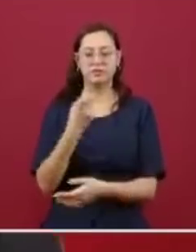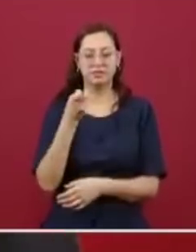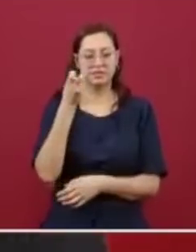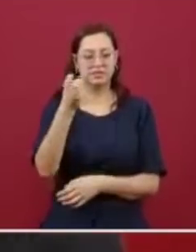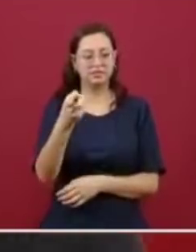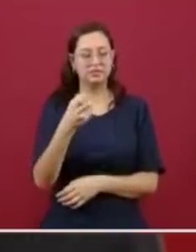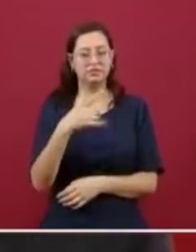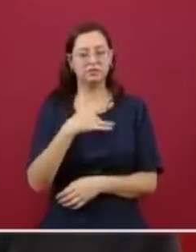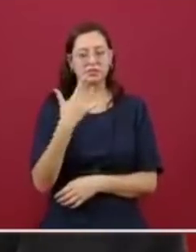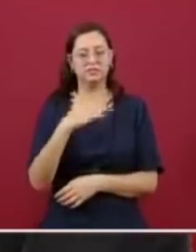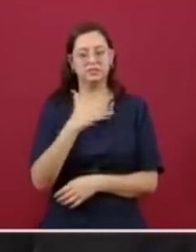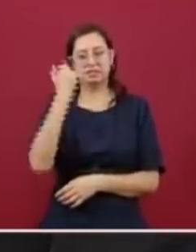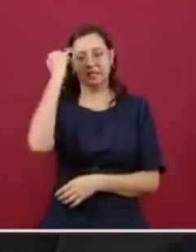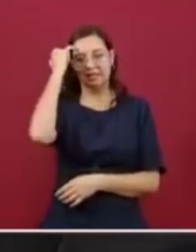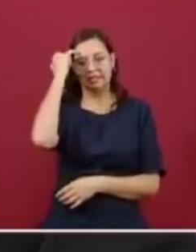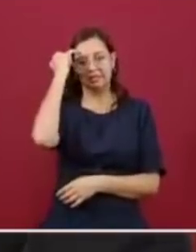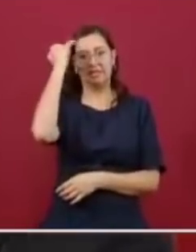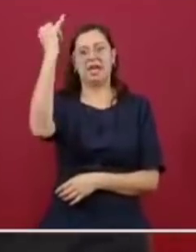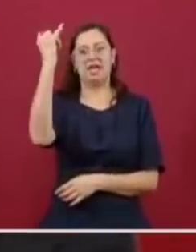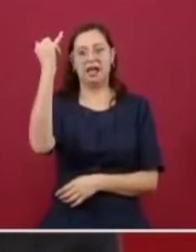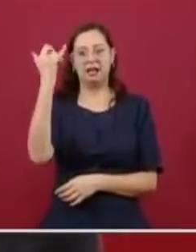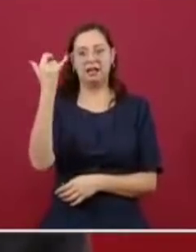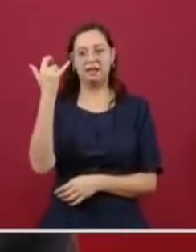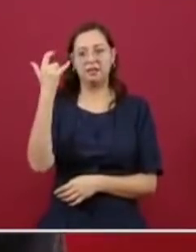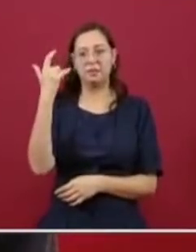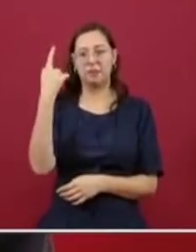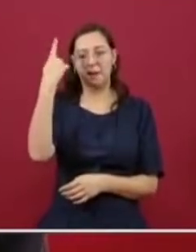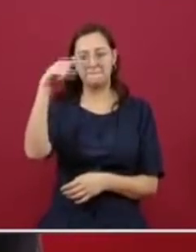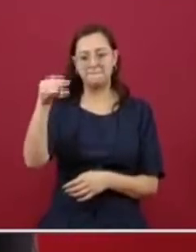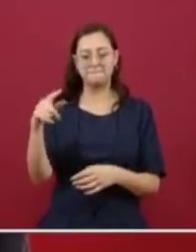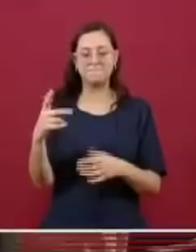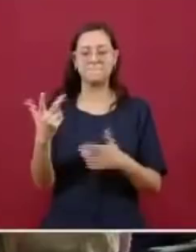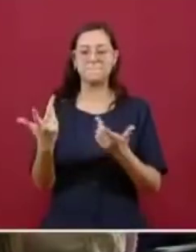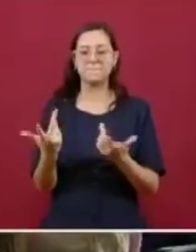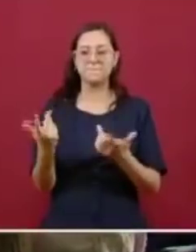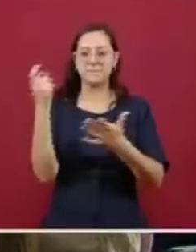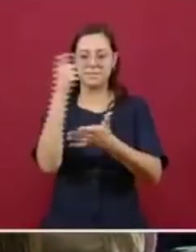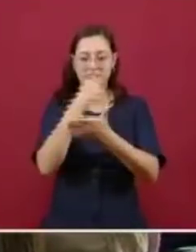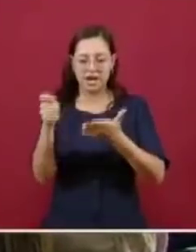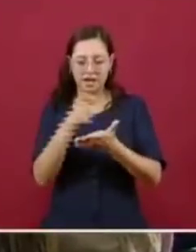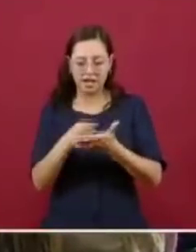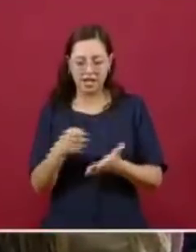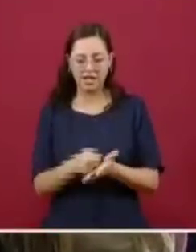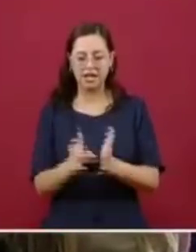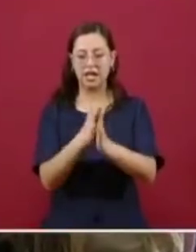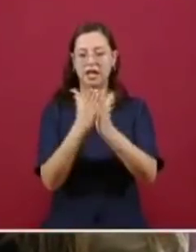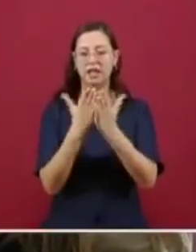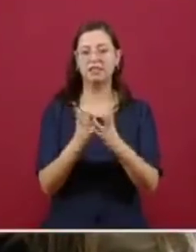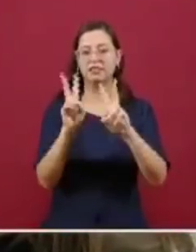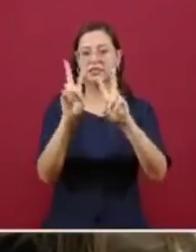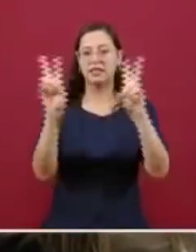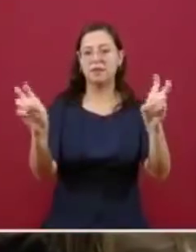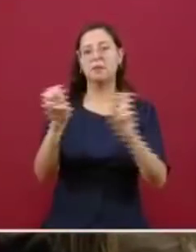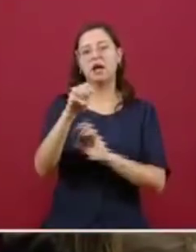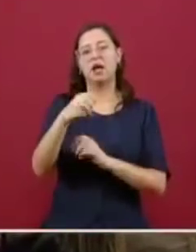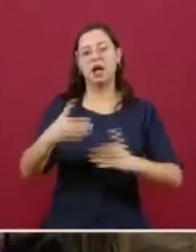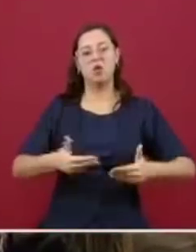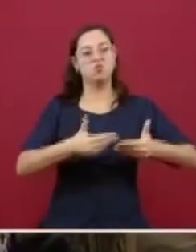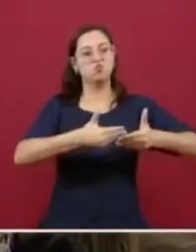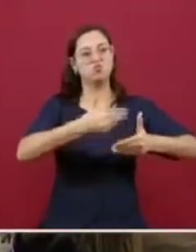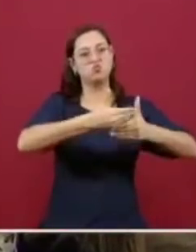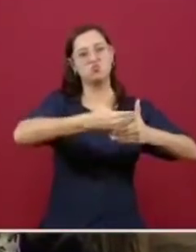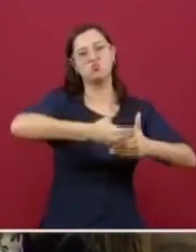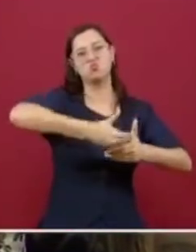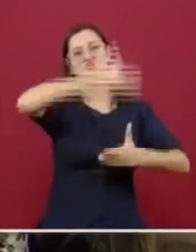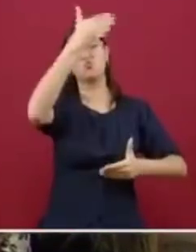inspiración para escribir esa gran novela, Muros de Agua, que